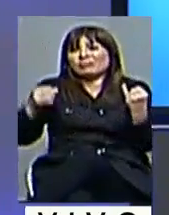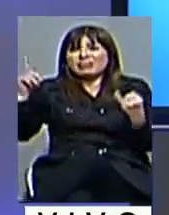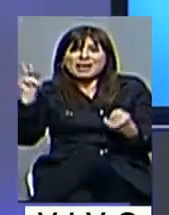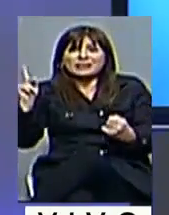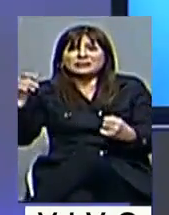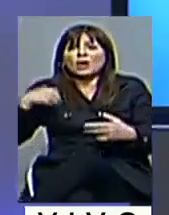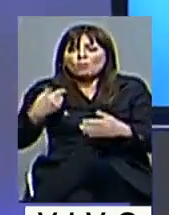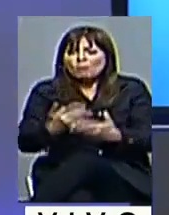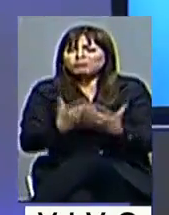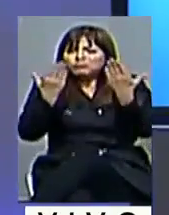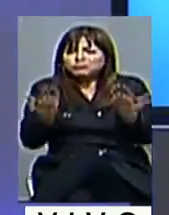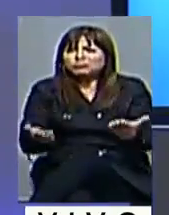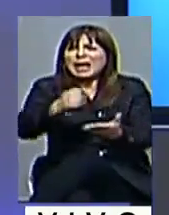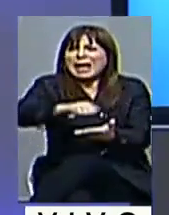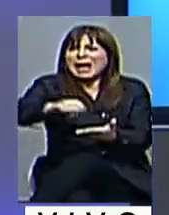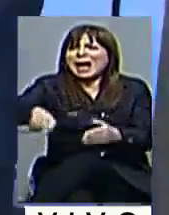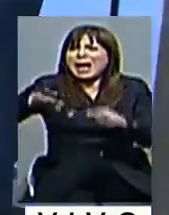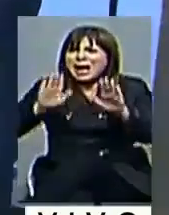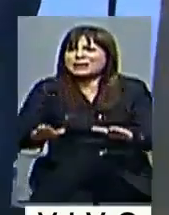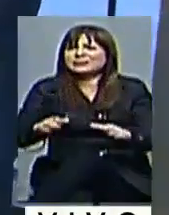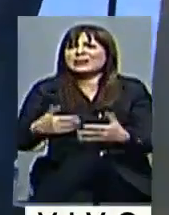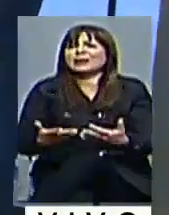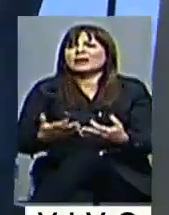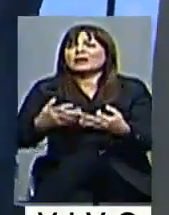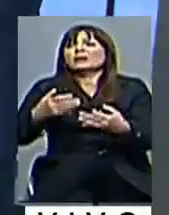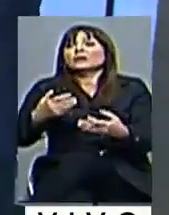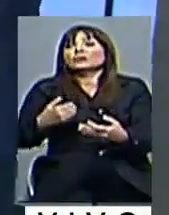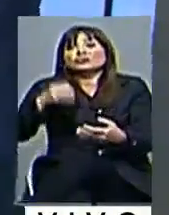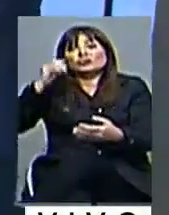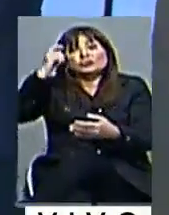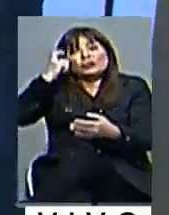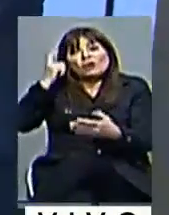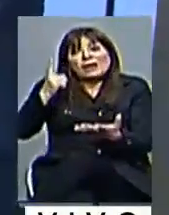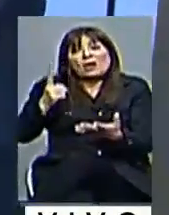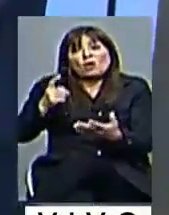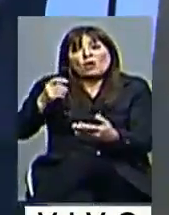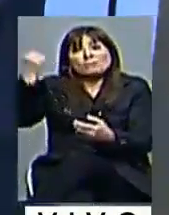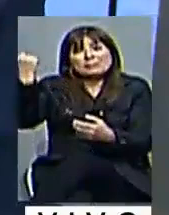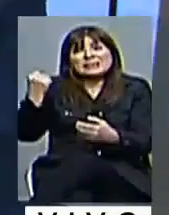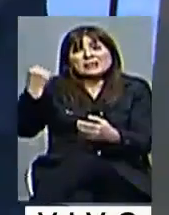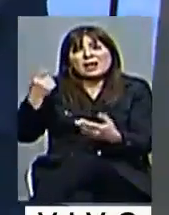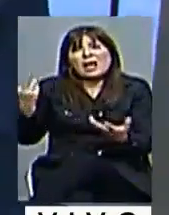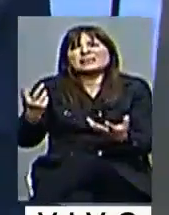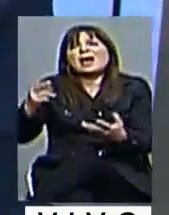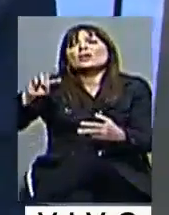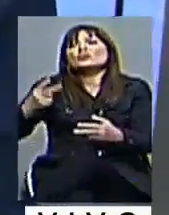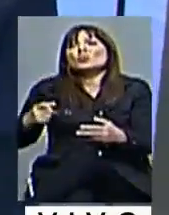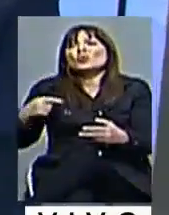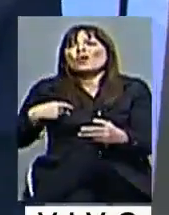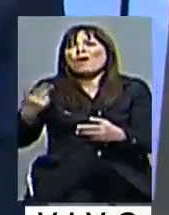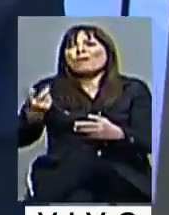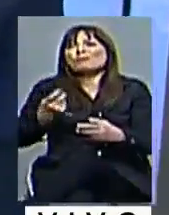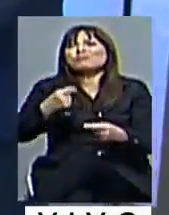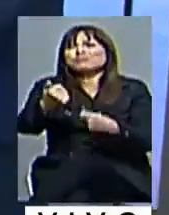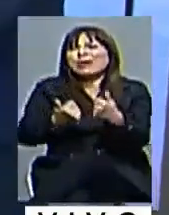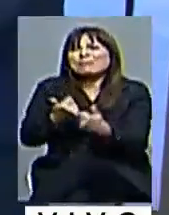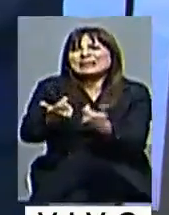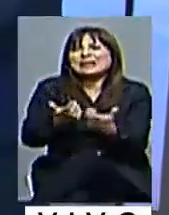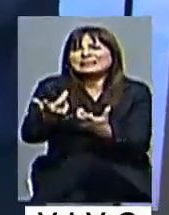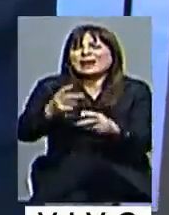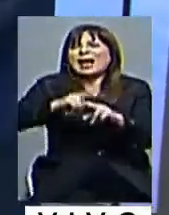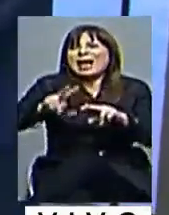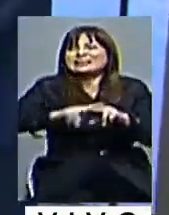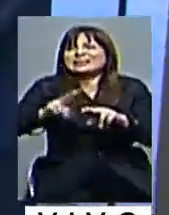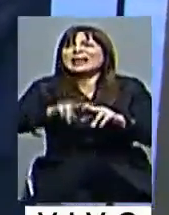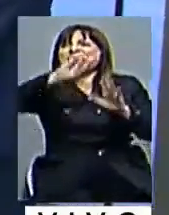que llegar la derecha a hacer bien la pega. O sea, le va a tocar a Piñera capitalizarlo en caso de que ya comiencen a funcionar, los proyectos se aprueben. Hacer las